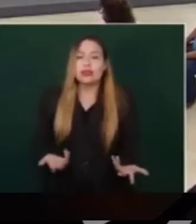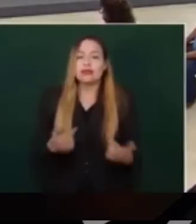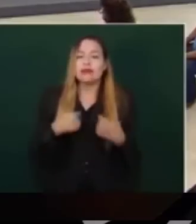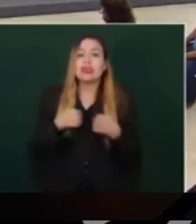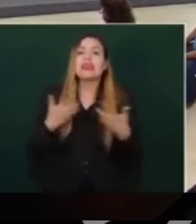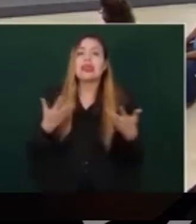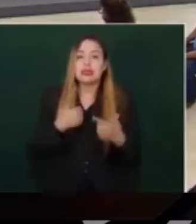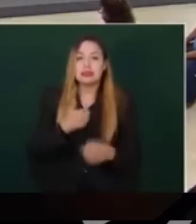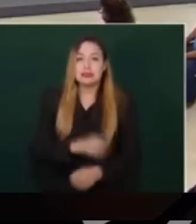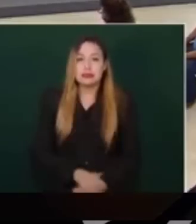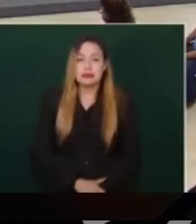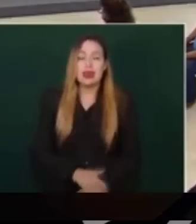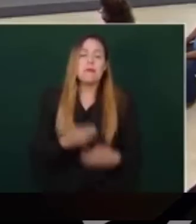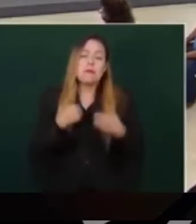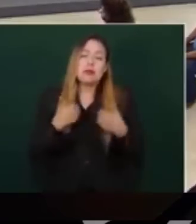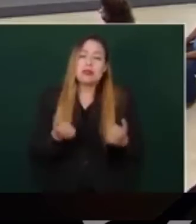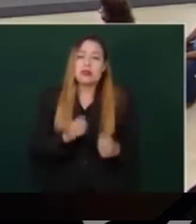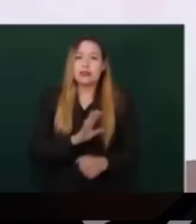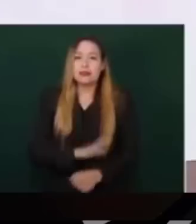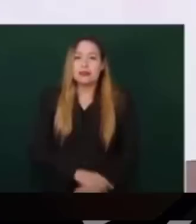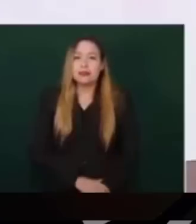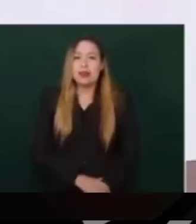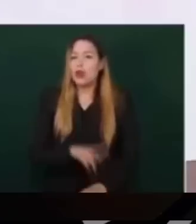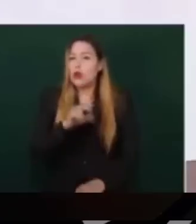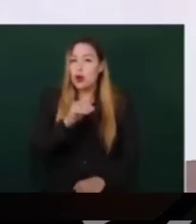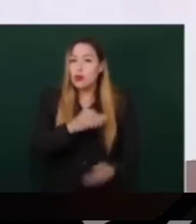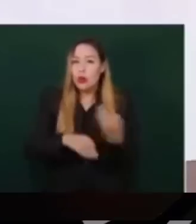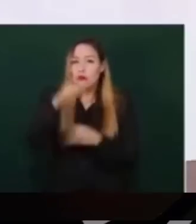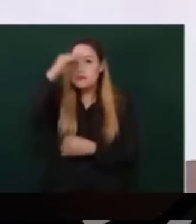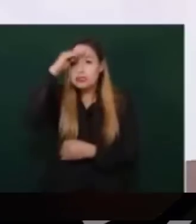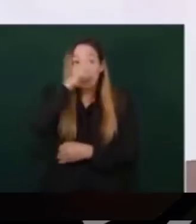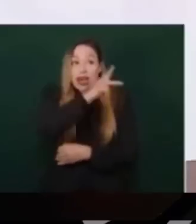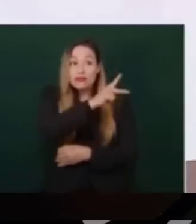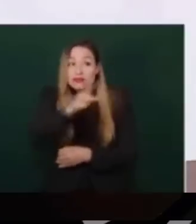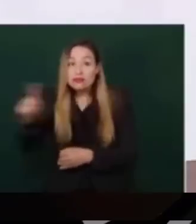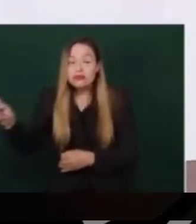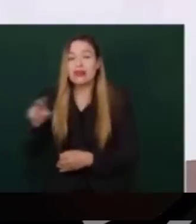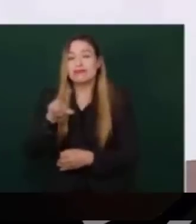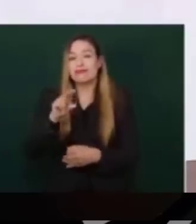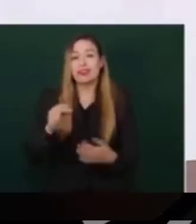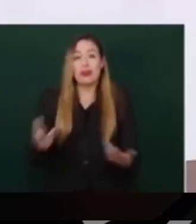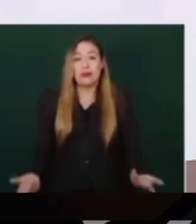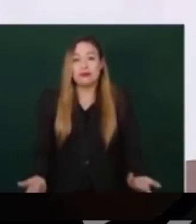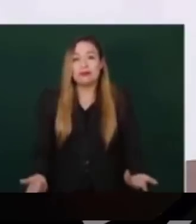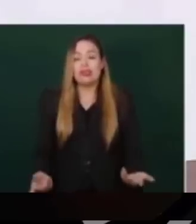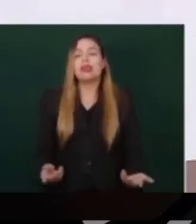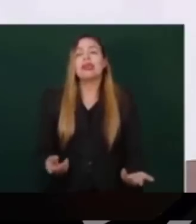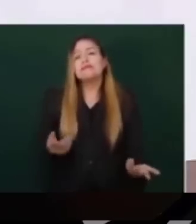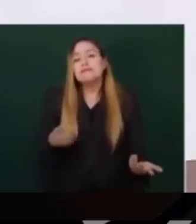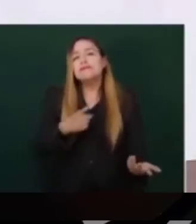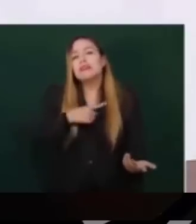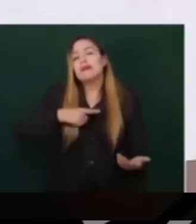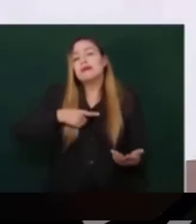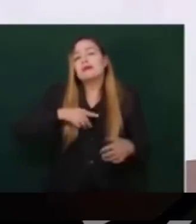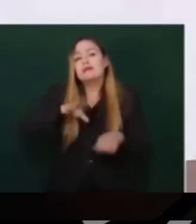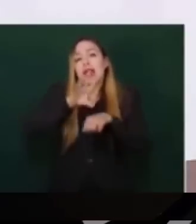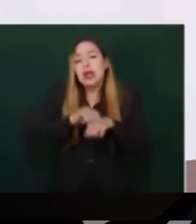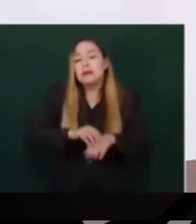de que no todos podemos pensar de la misma manera y hay que garantizar el derecho a disentir.